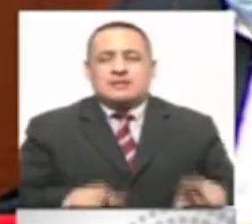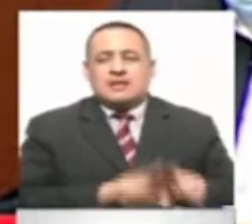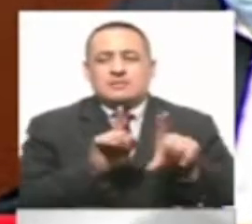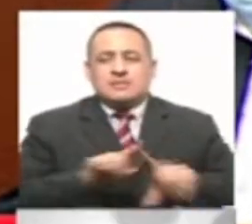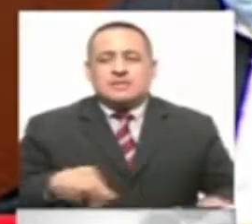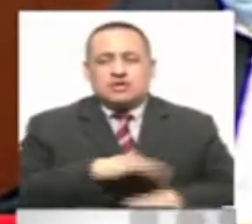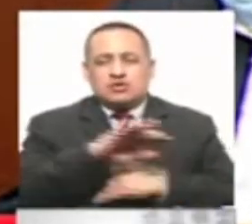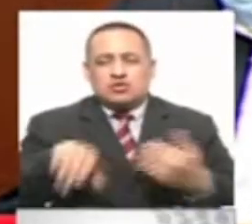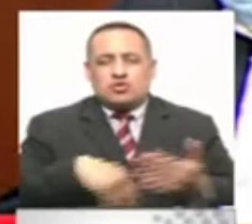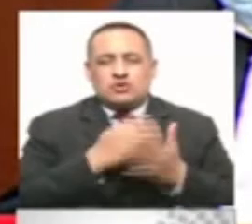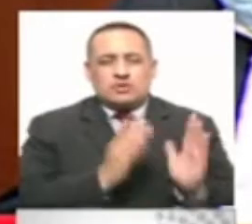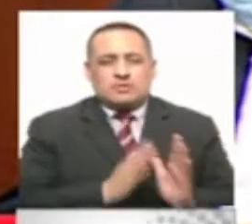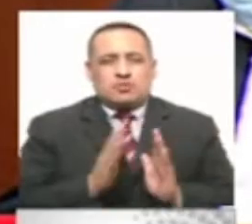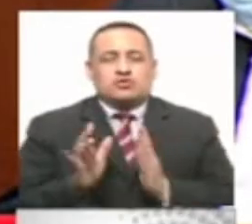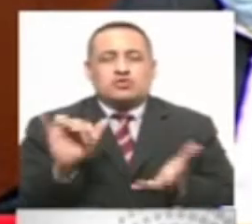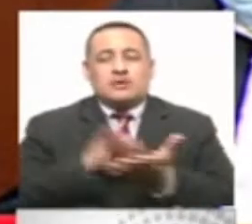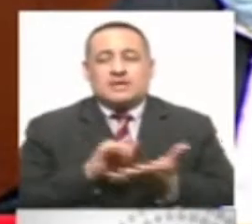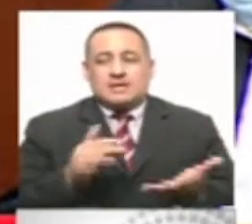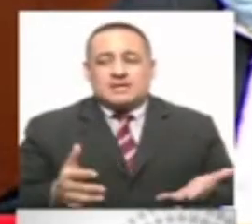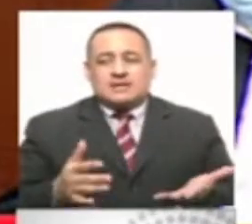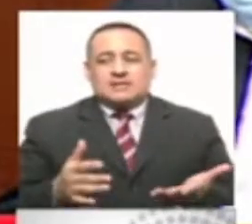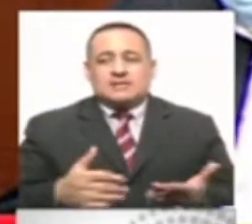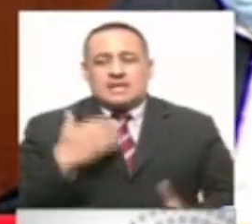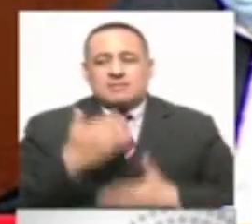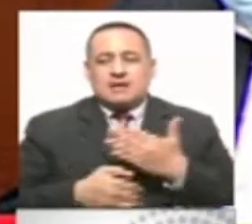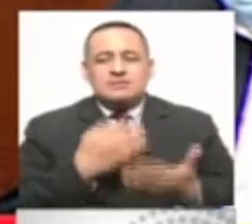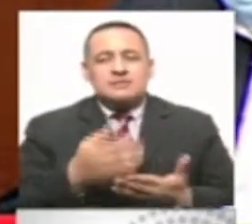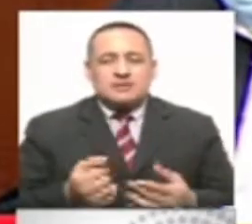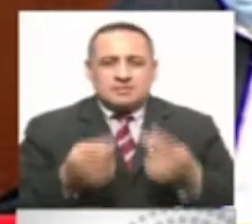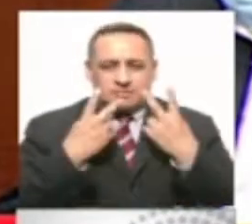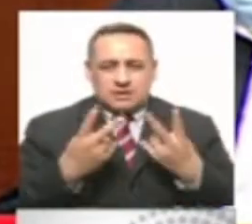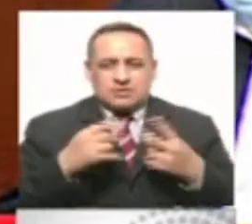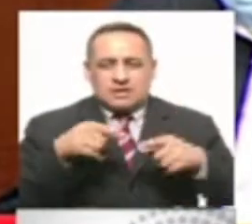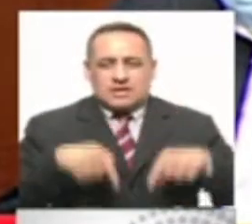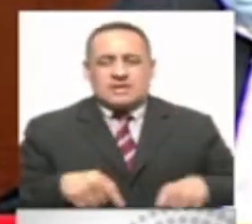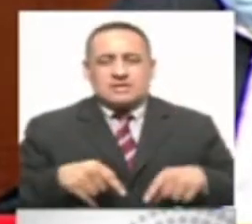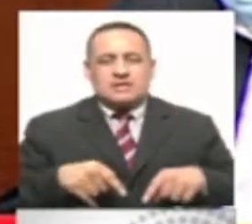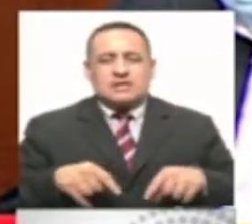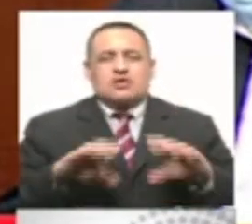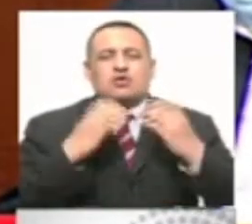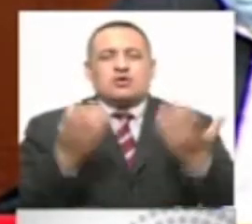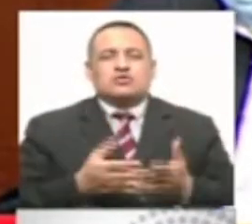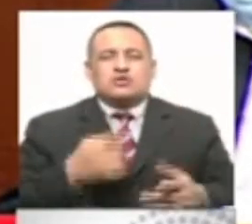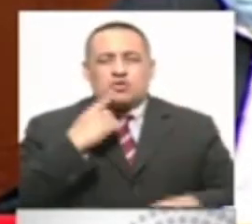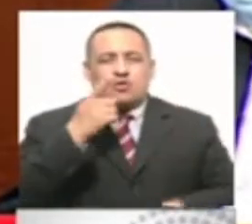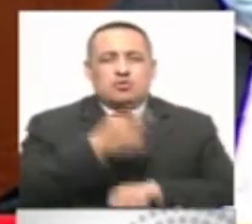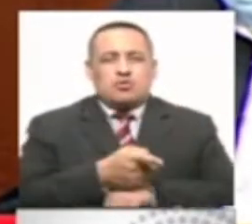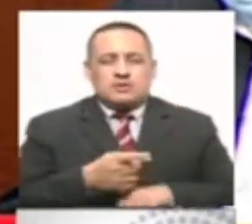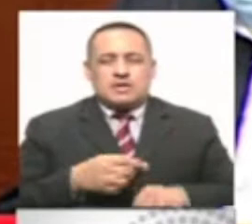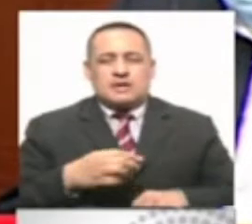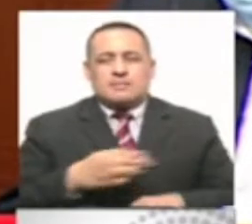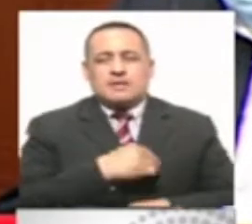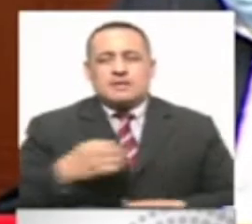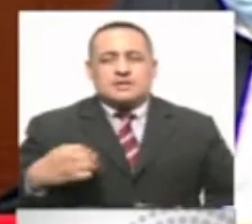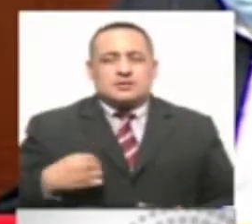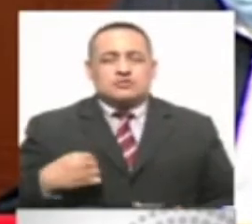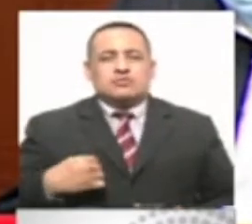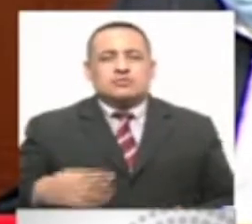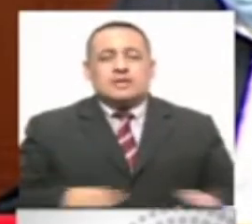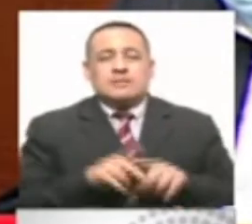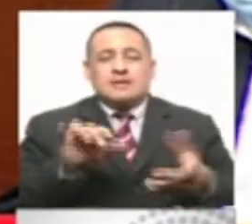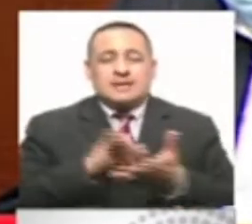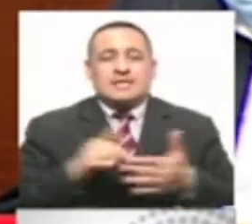de todo este proceso que se viene llevando en este hemiciclo contra el actual ministro, ya